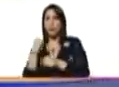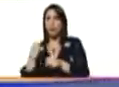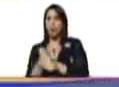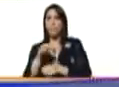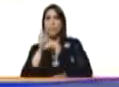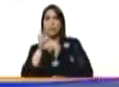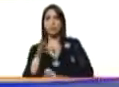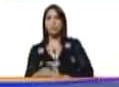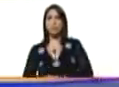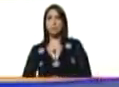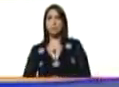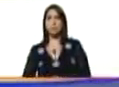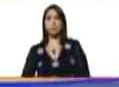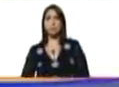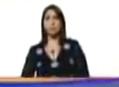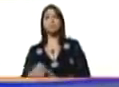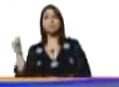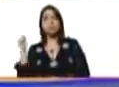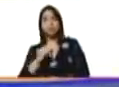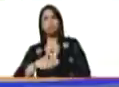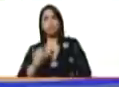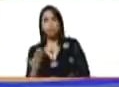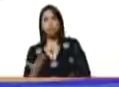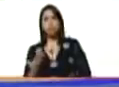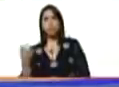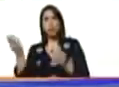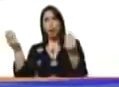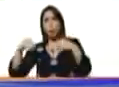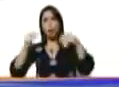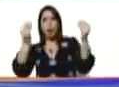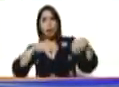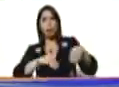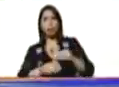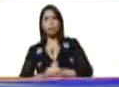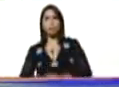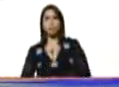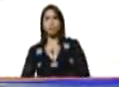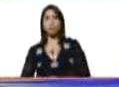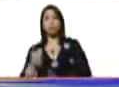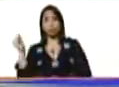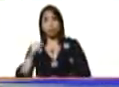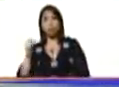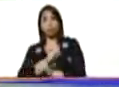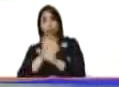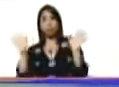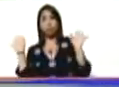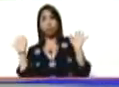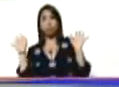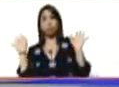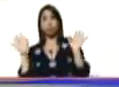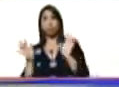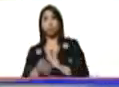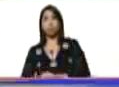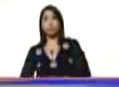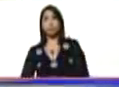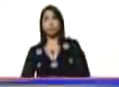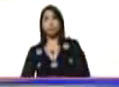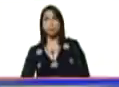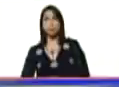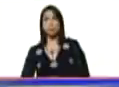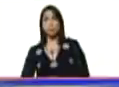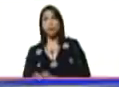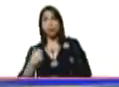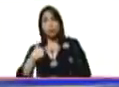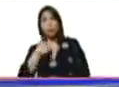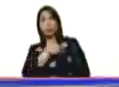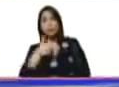país, sí nos pudimos haber puesto de acuerdo, claro que sí. Y fue lo que quise cuando fui